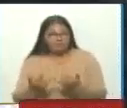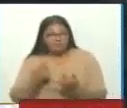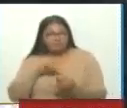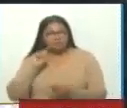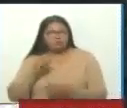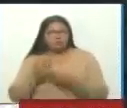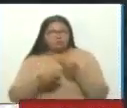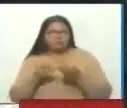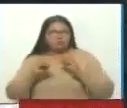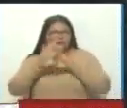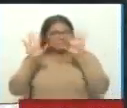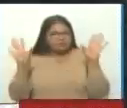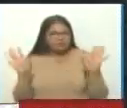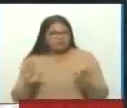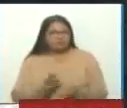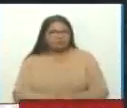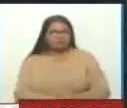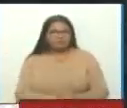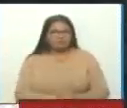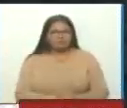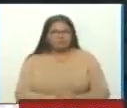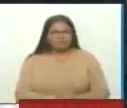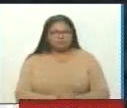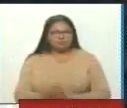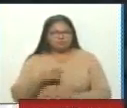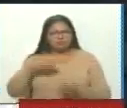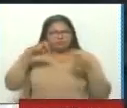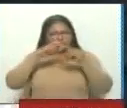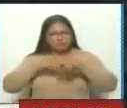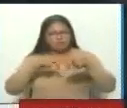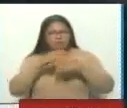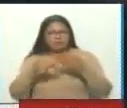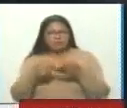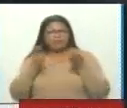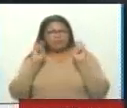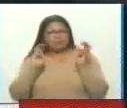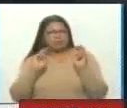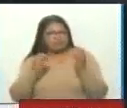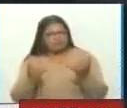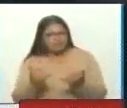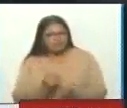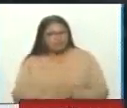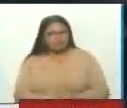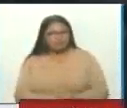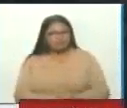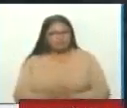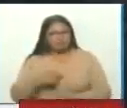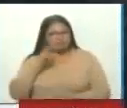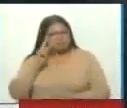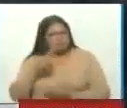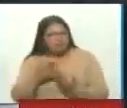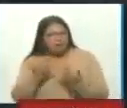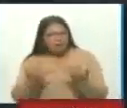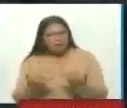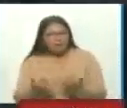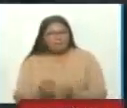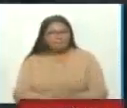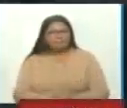mañanas. Así es. Miren, vamos a revisar varios temas. Nosotros ahorita recordábamos un poco. Y Yapur y yo, en estos días hablando, y